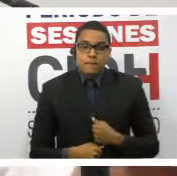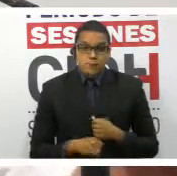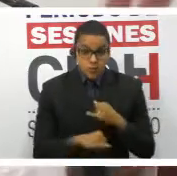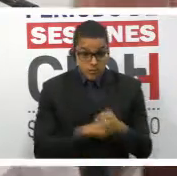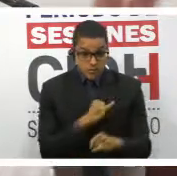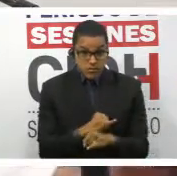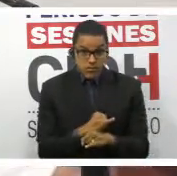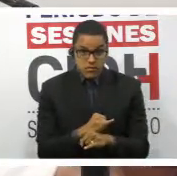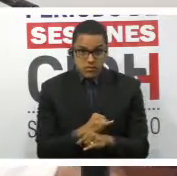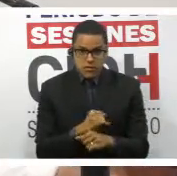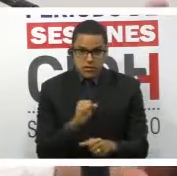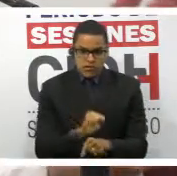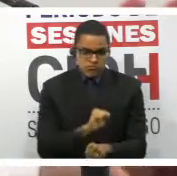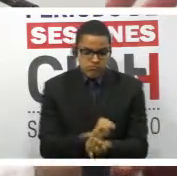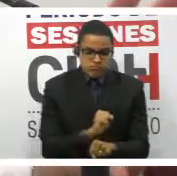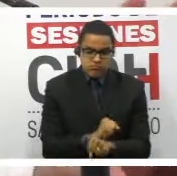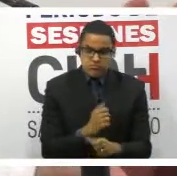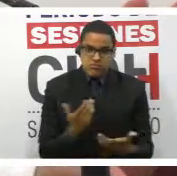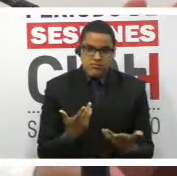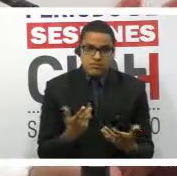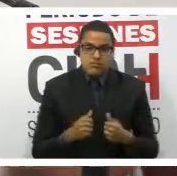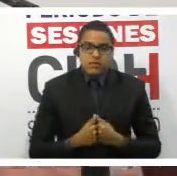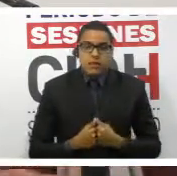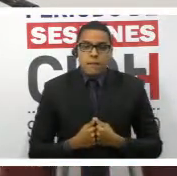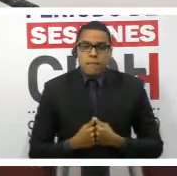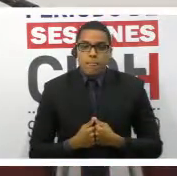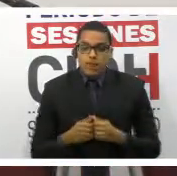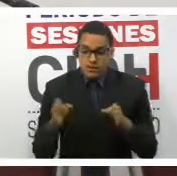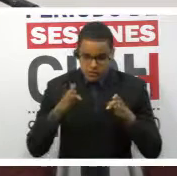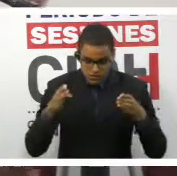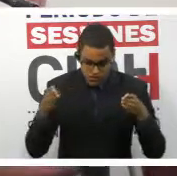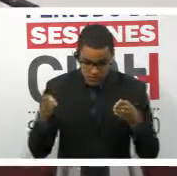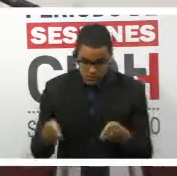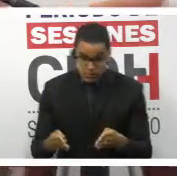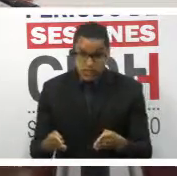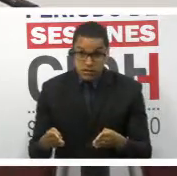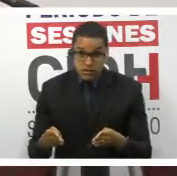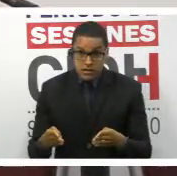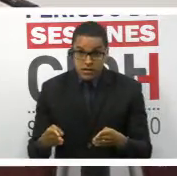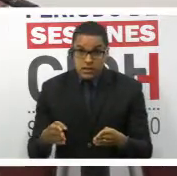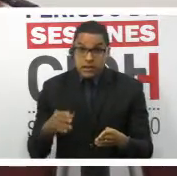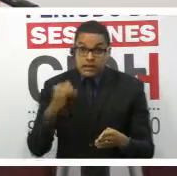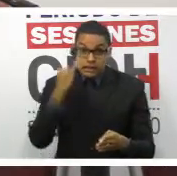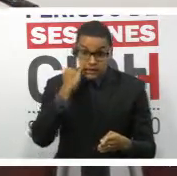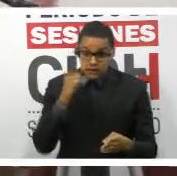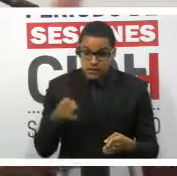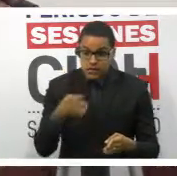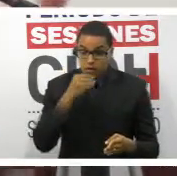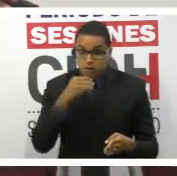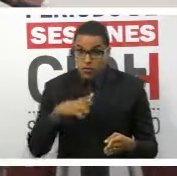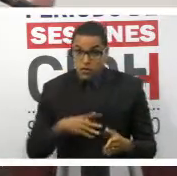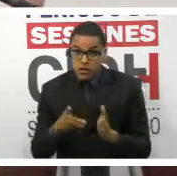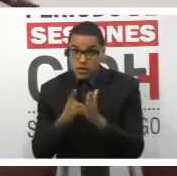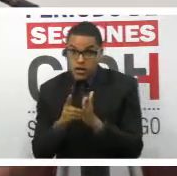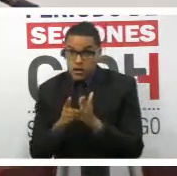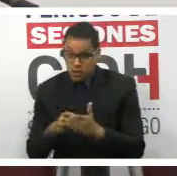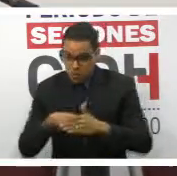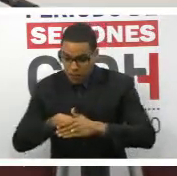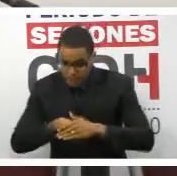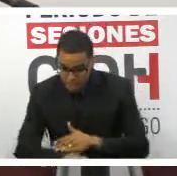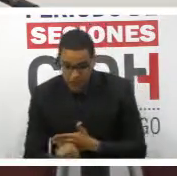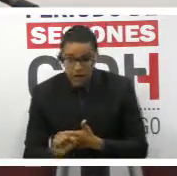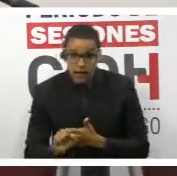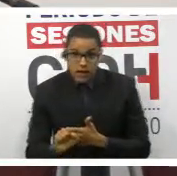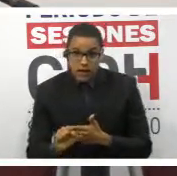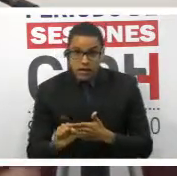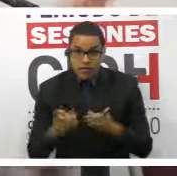registro sobre judicialización de casos de maternidad no o sea separación de la madre más madre son mujeres con discapacidad